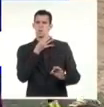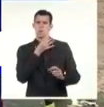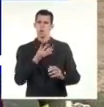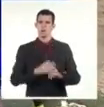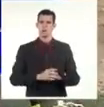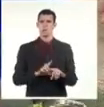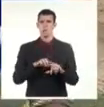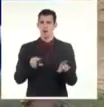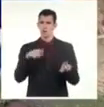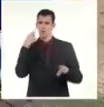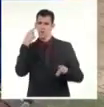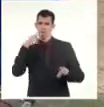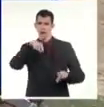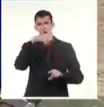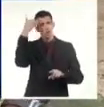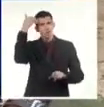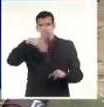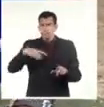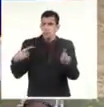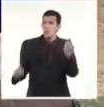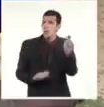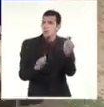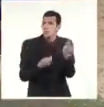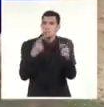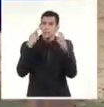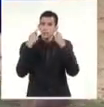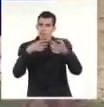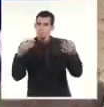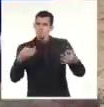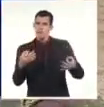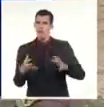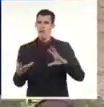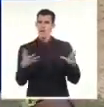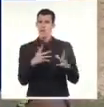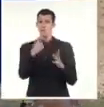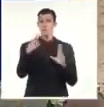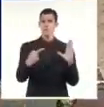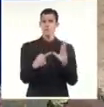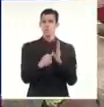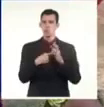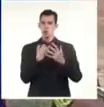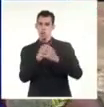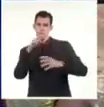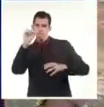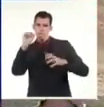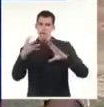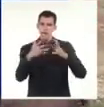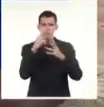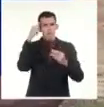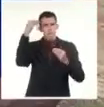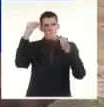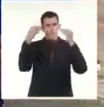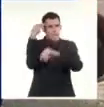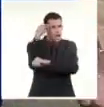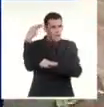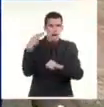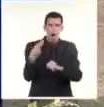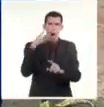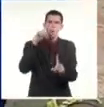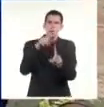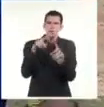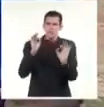están guapiando, están tratando de sacar la casta que es necesaria en el juego de pelota. Hemos demostrado que nosotros